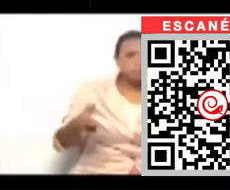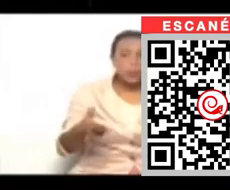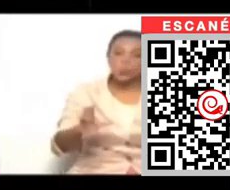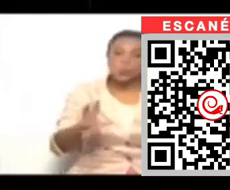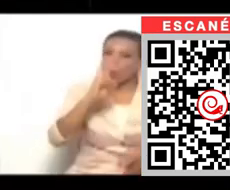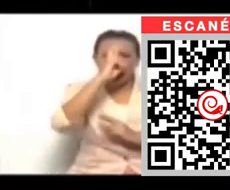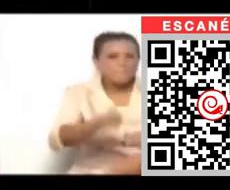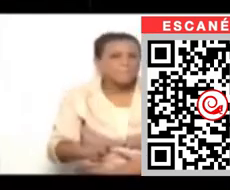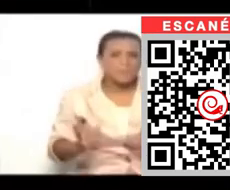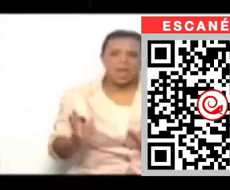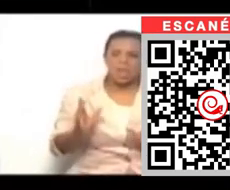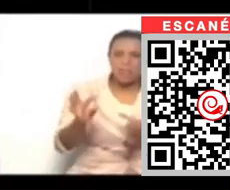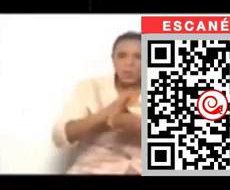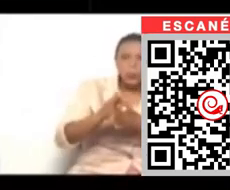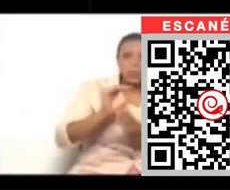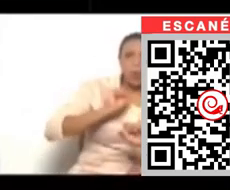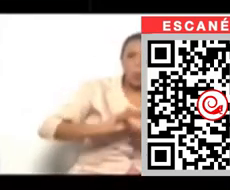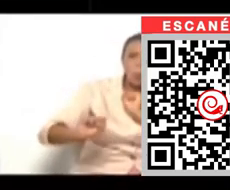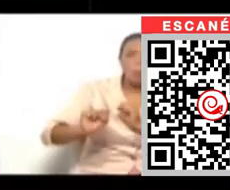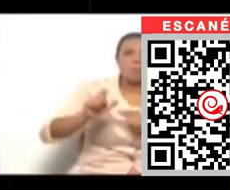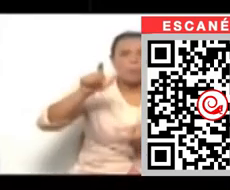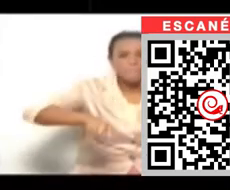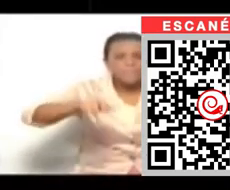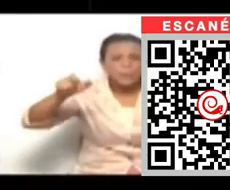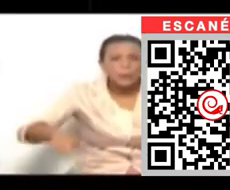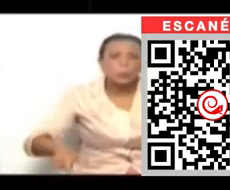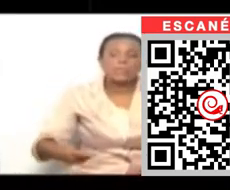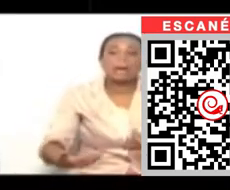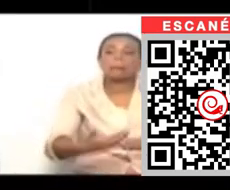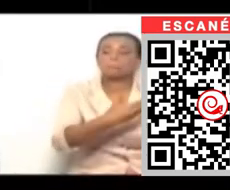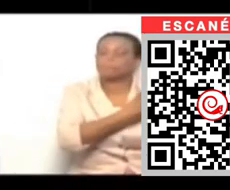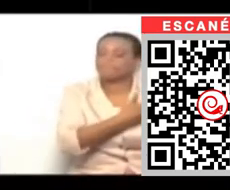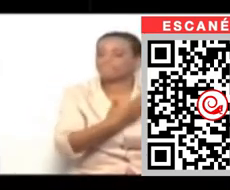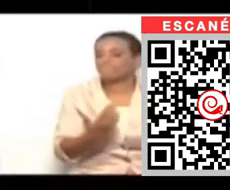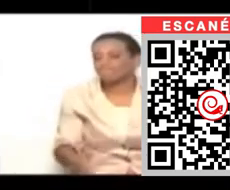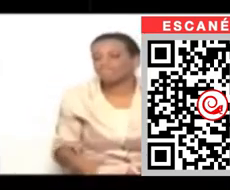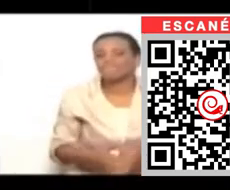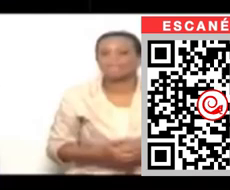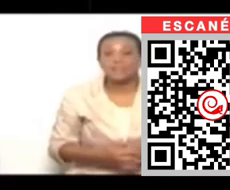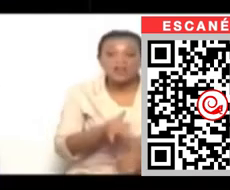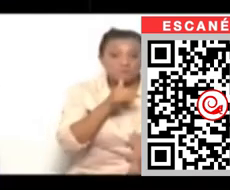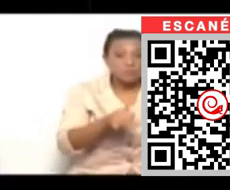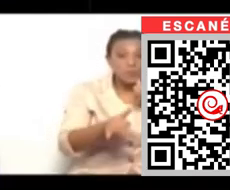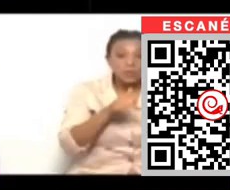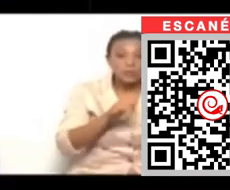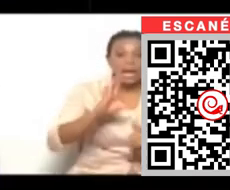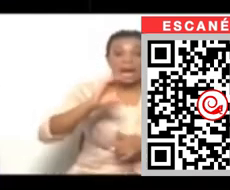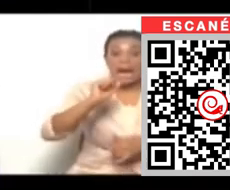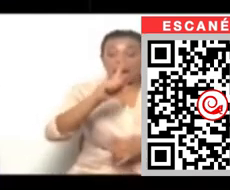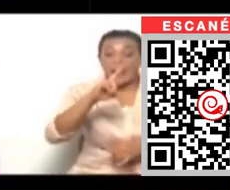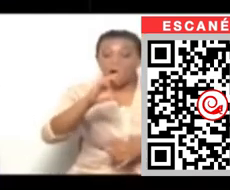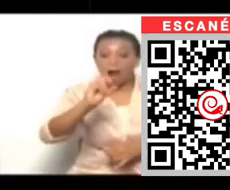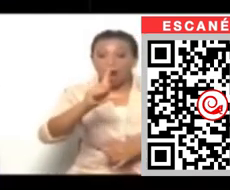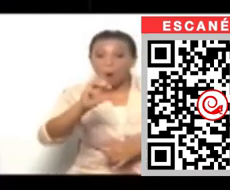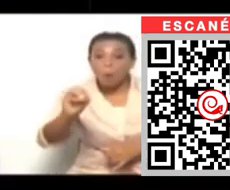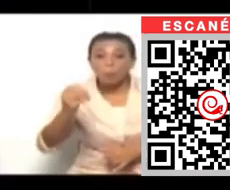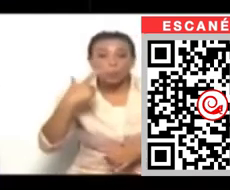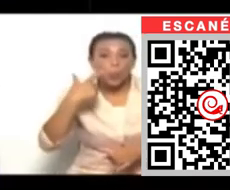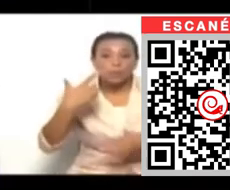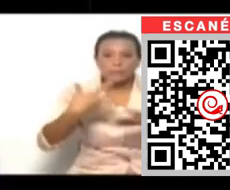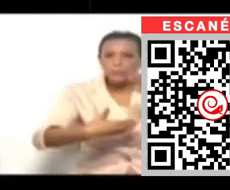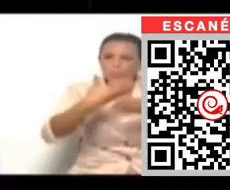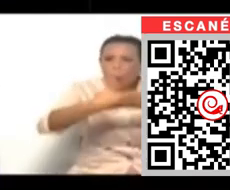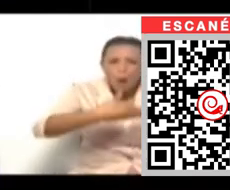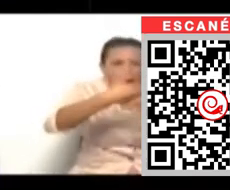respeta fronteras en contra de sus responsables. Noticia Caracol revela cómo se habrían